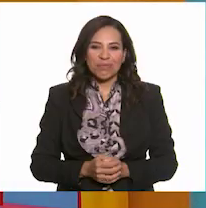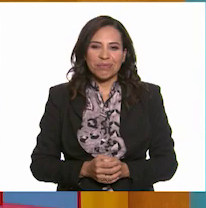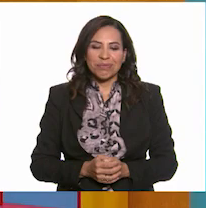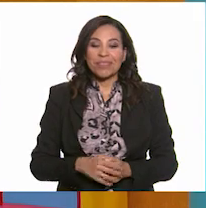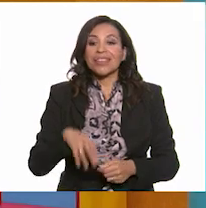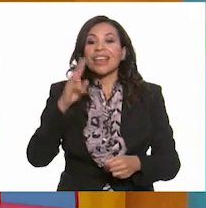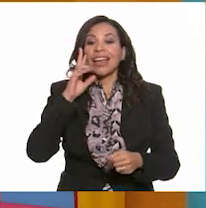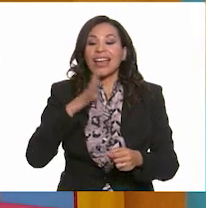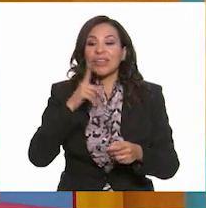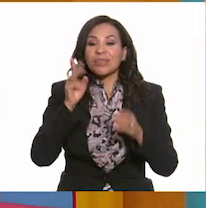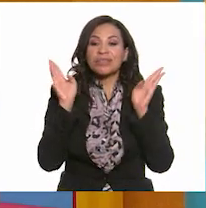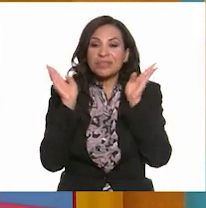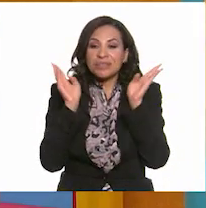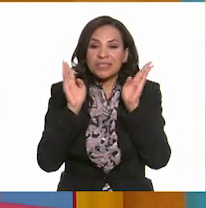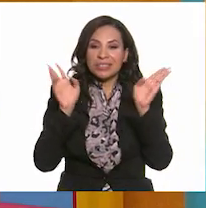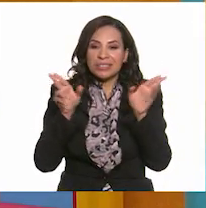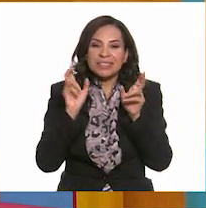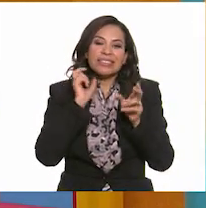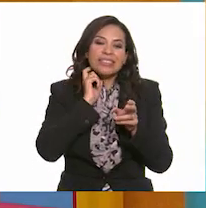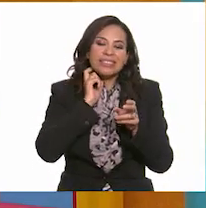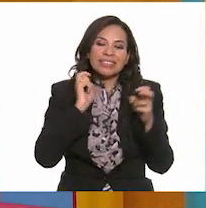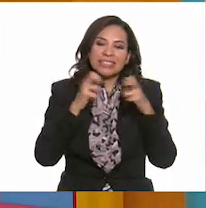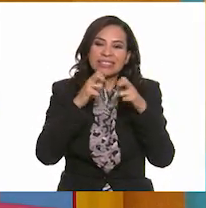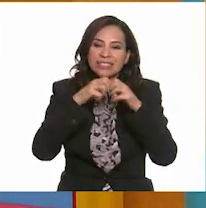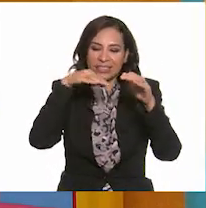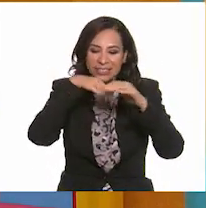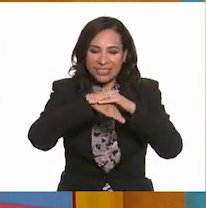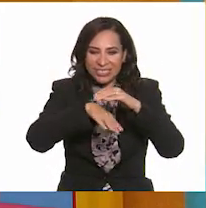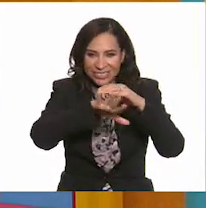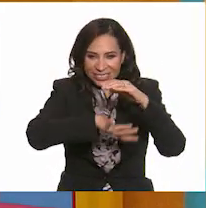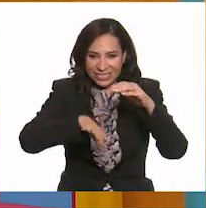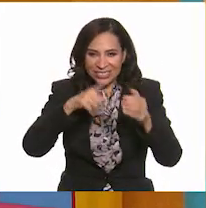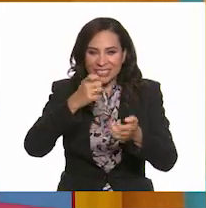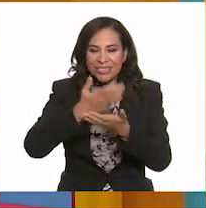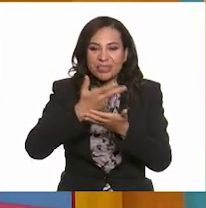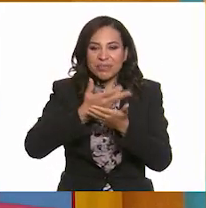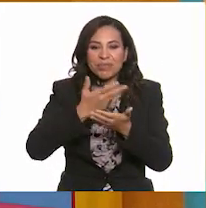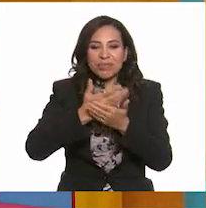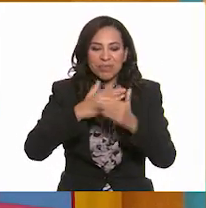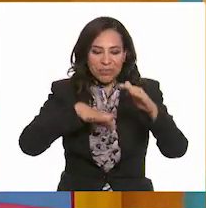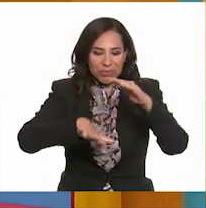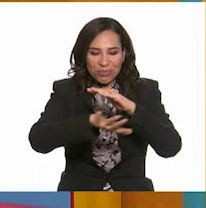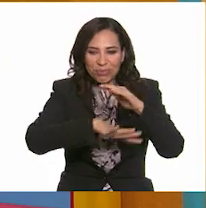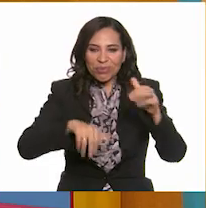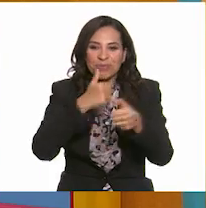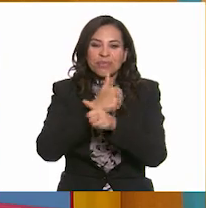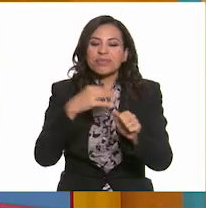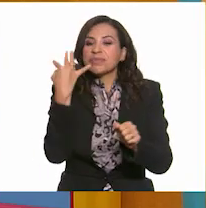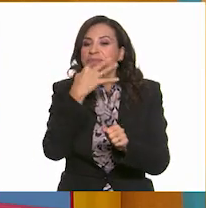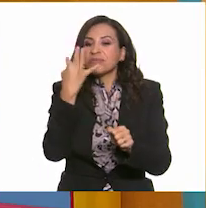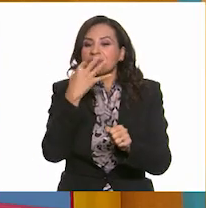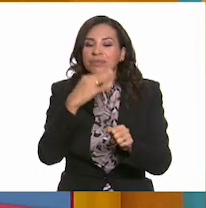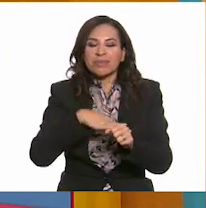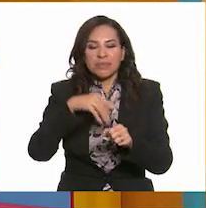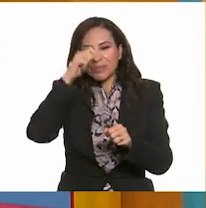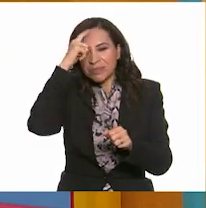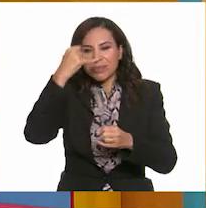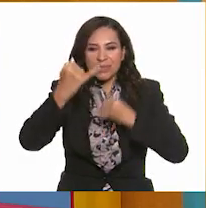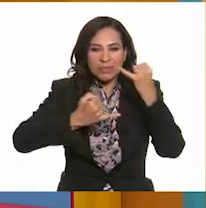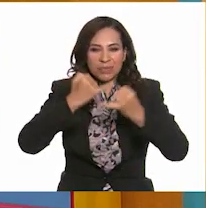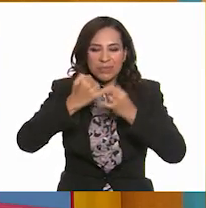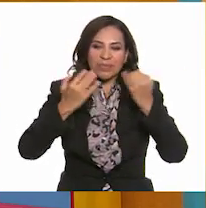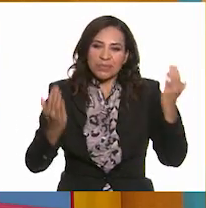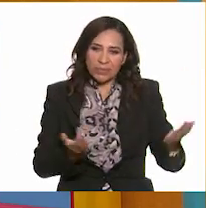Vive un nervioso murciélago en una cueva muy húmeda. Encerrado y aburrido se inventó un jueguito que lo